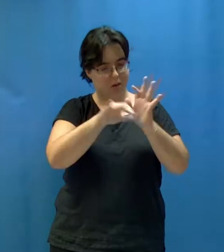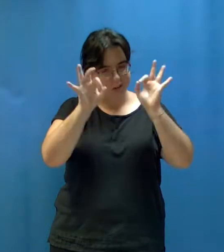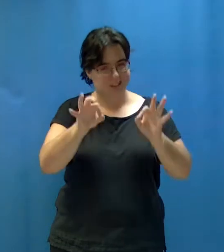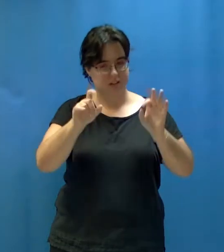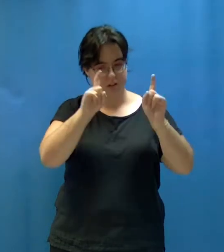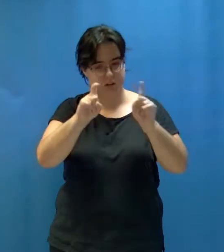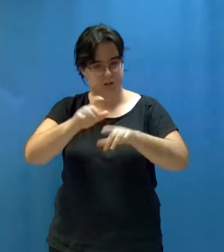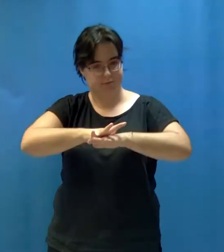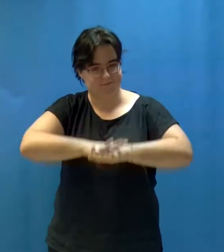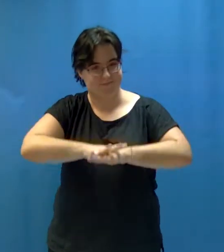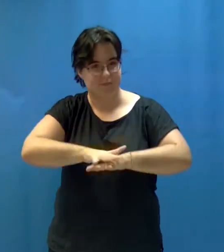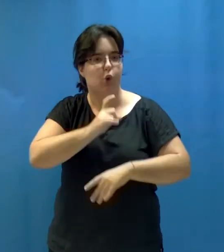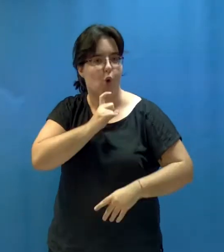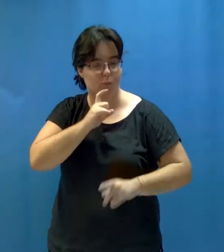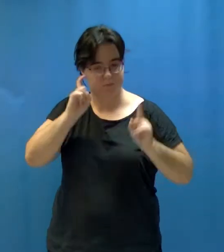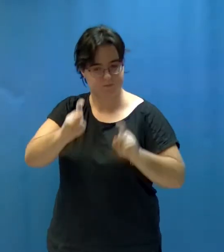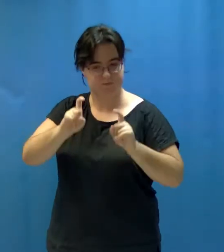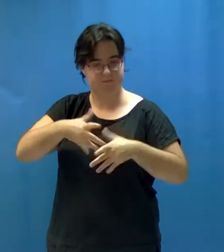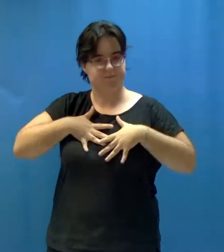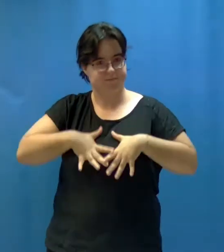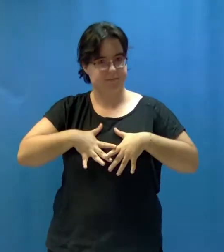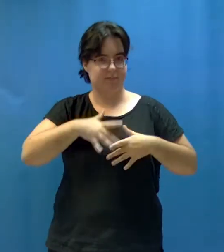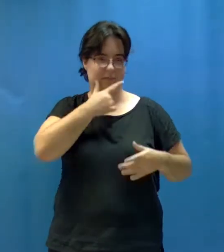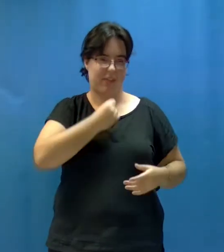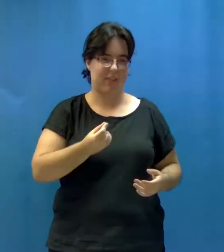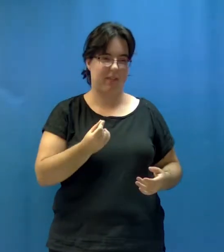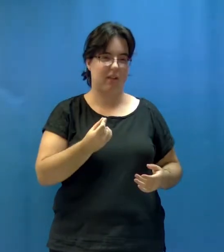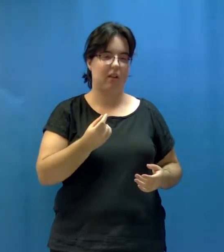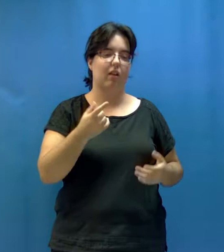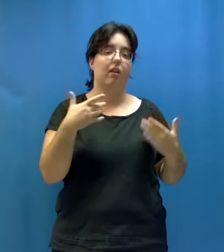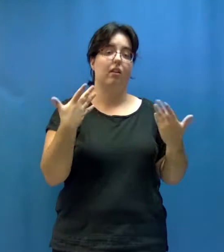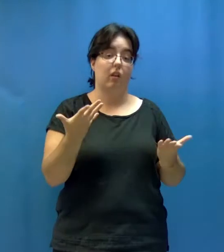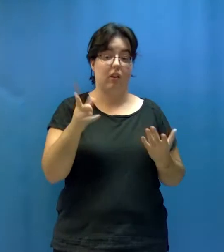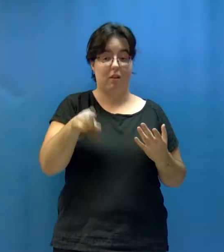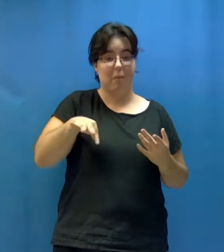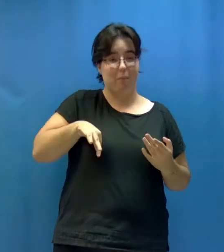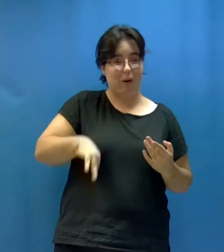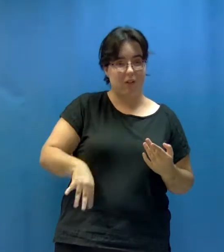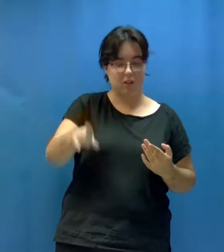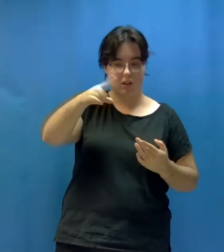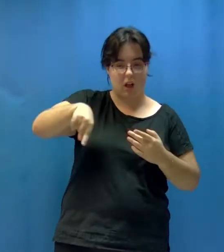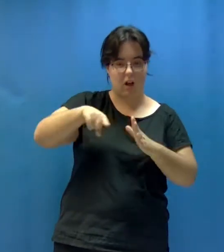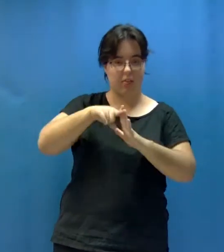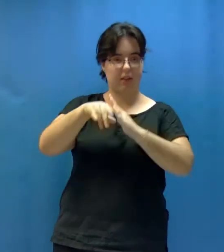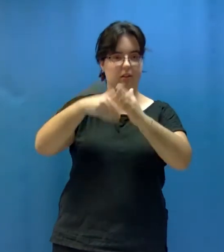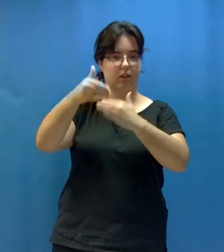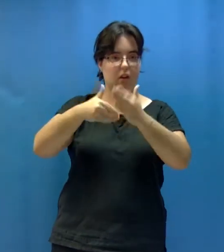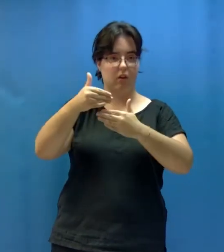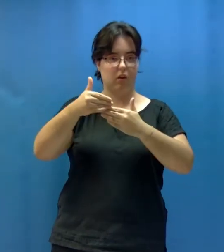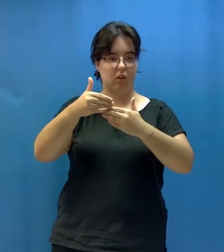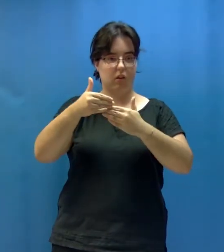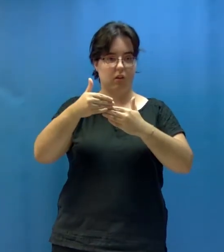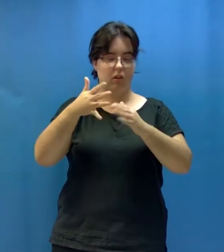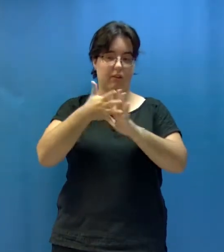cuando además lo que los profesionales que están desarrollando, las personas del antiguo